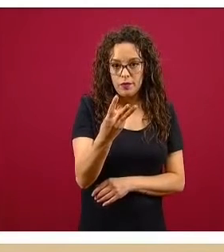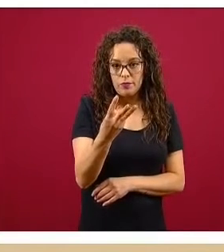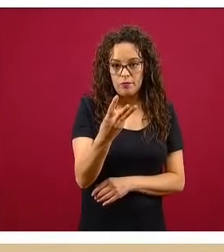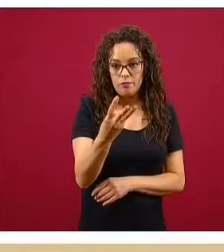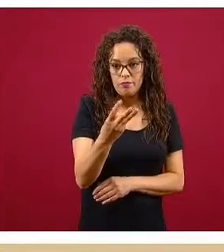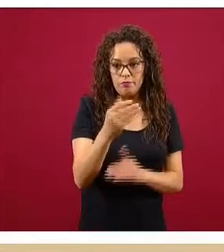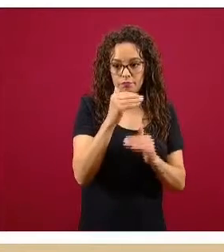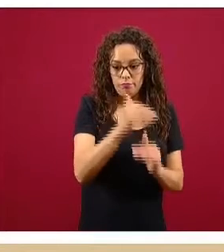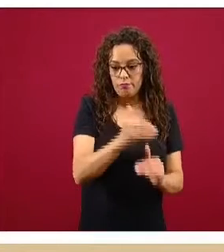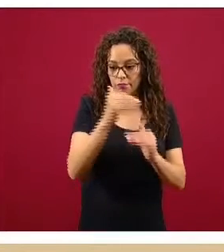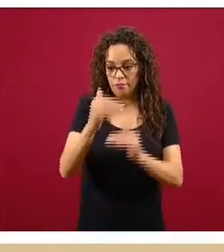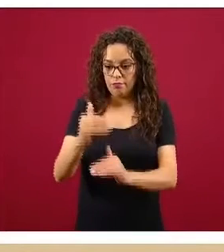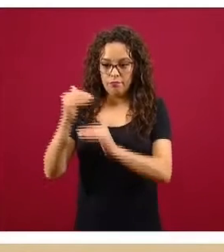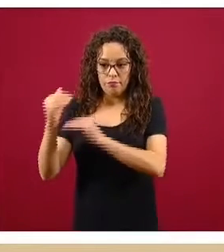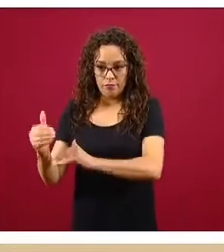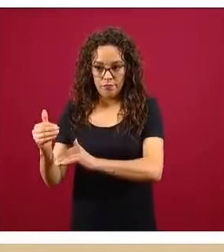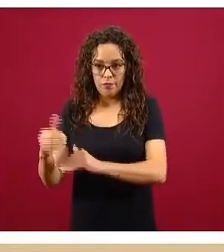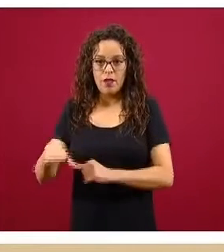estas más de